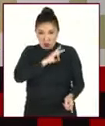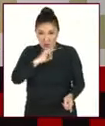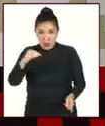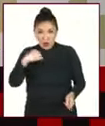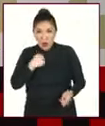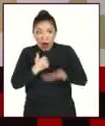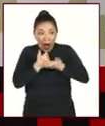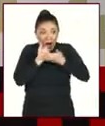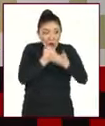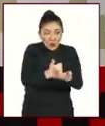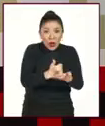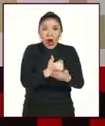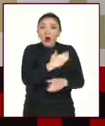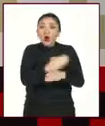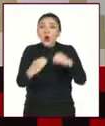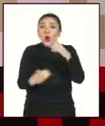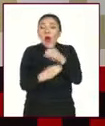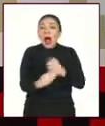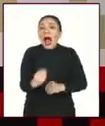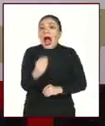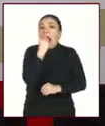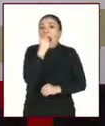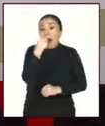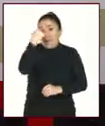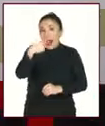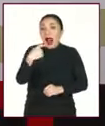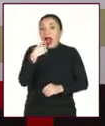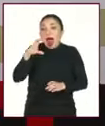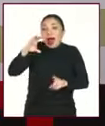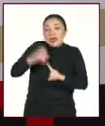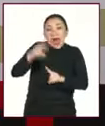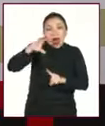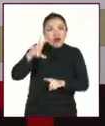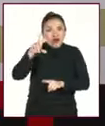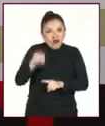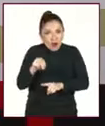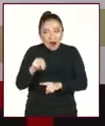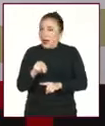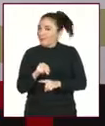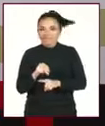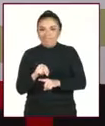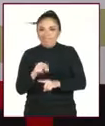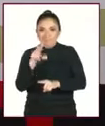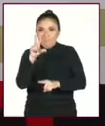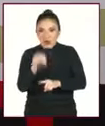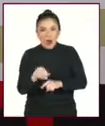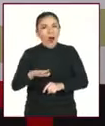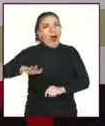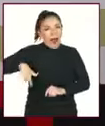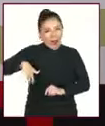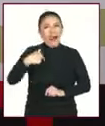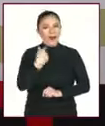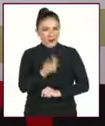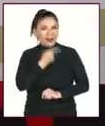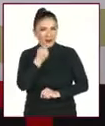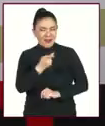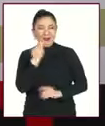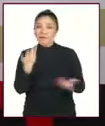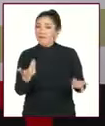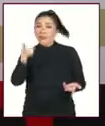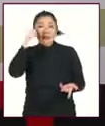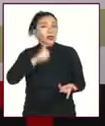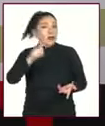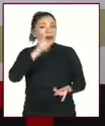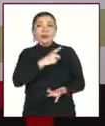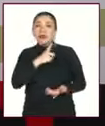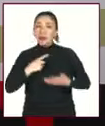se muerda la lengua? No, justo hablábamos de eso. Siempre lo ideal es